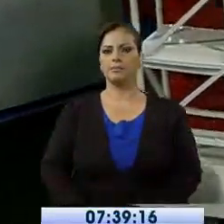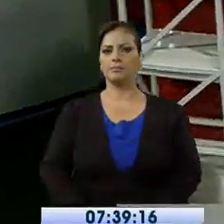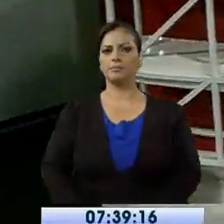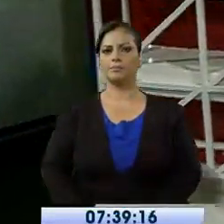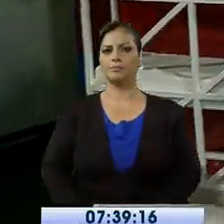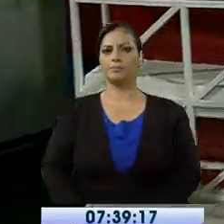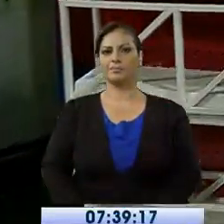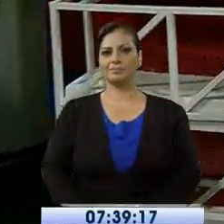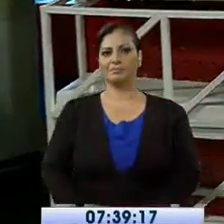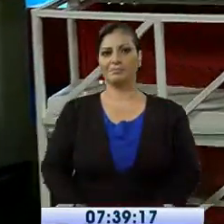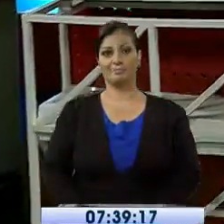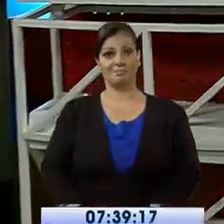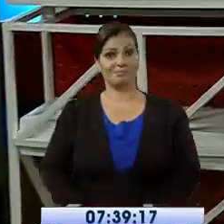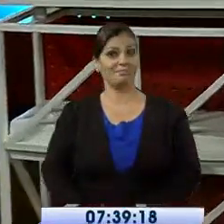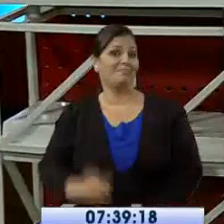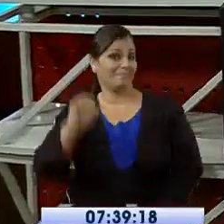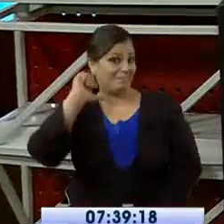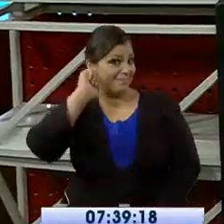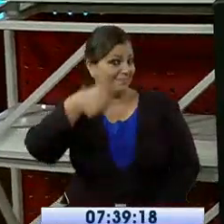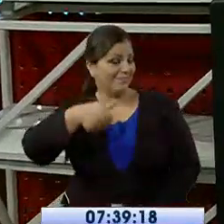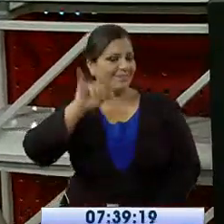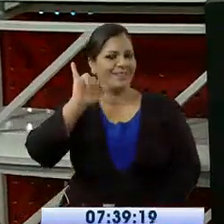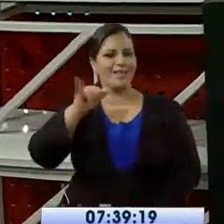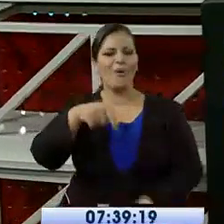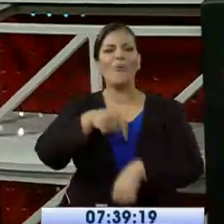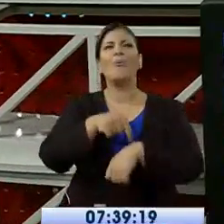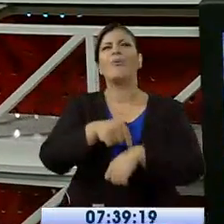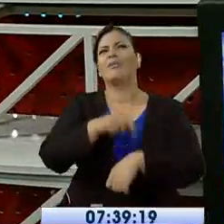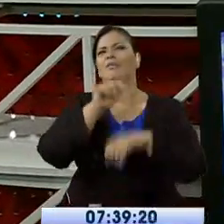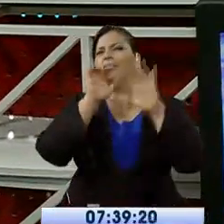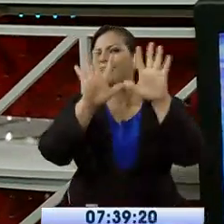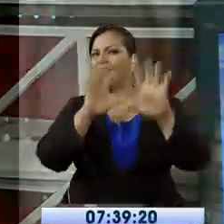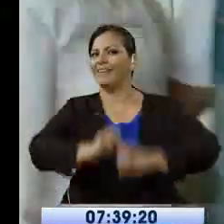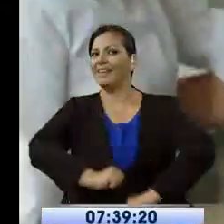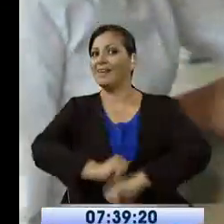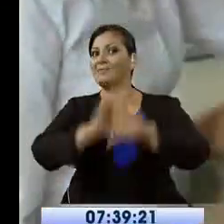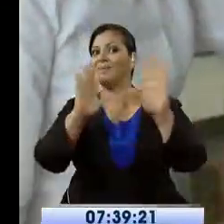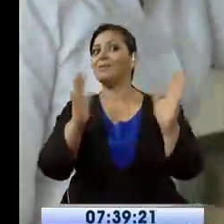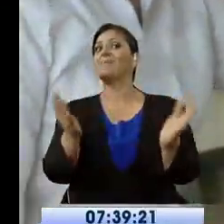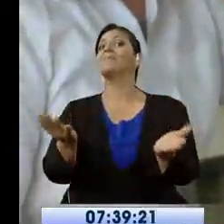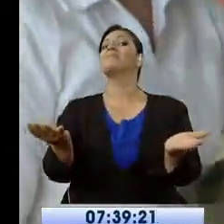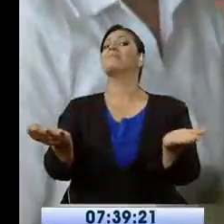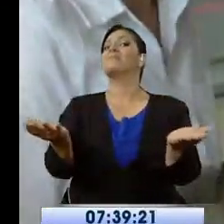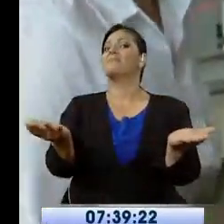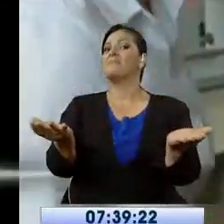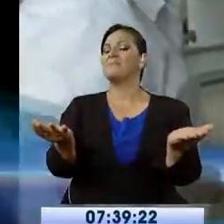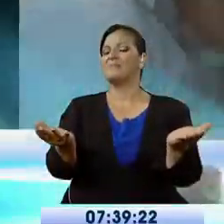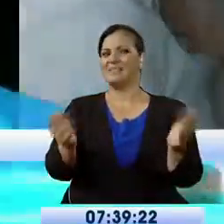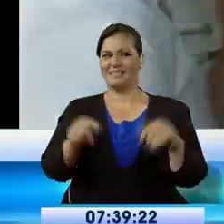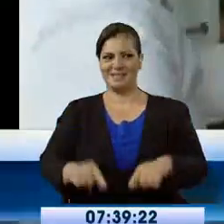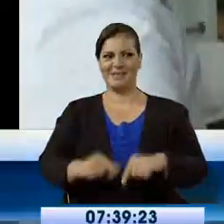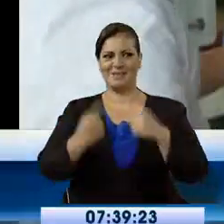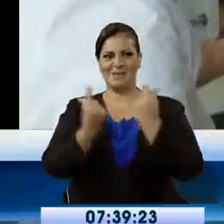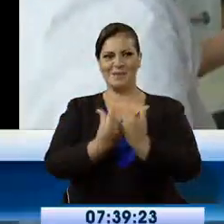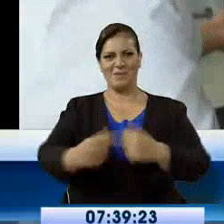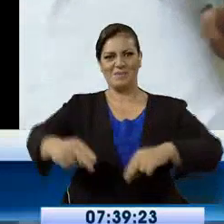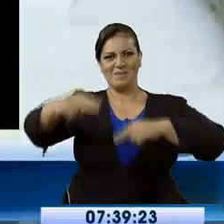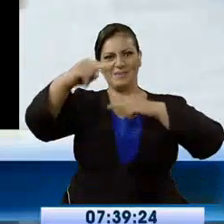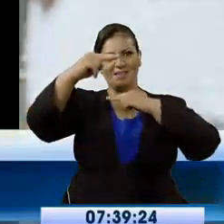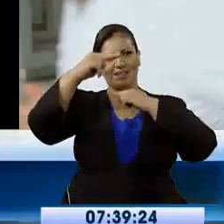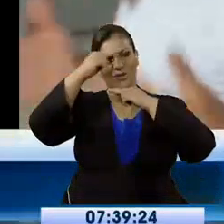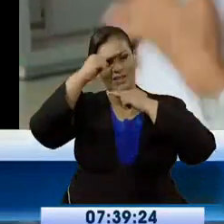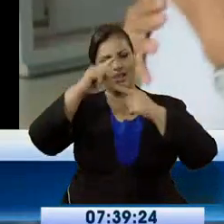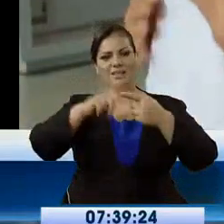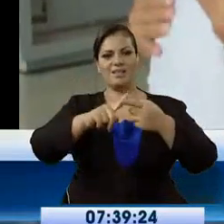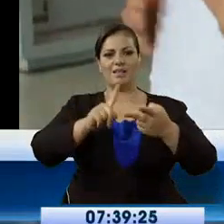Bueno, y recuerden que este sábado, mañana, a partir de las 10 de la mañana, vamos a estar toda la gran familia de RTC y, por supuesto, la